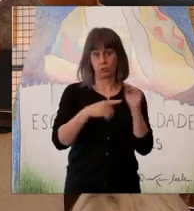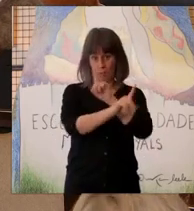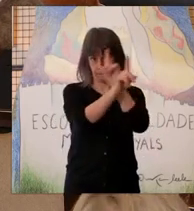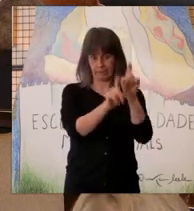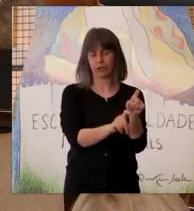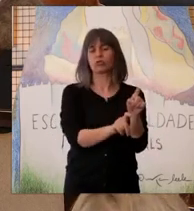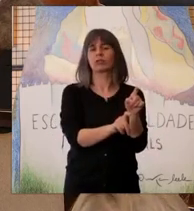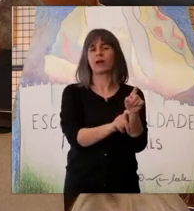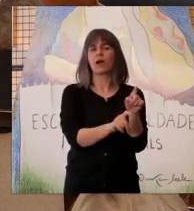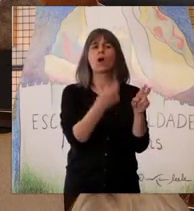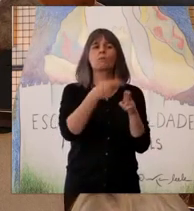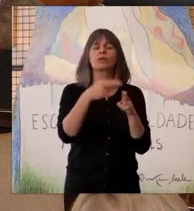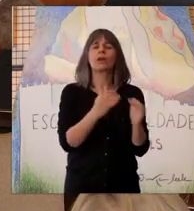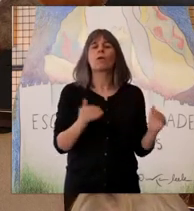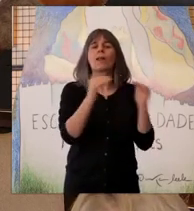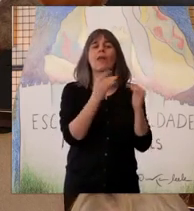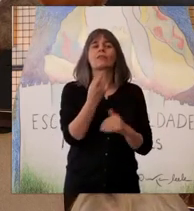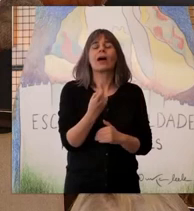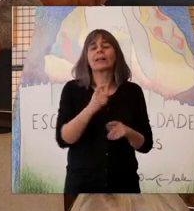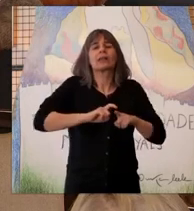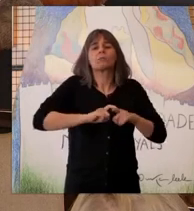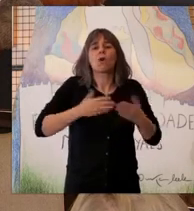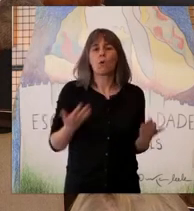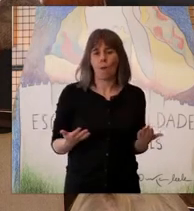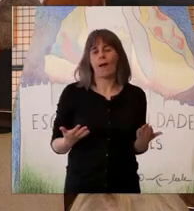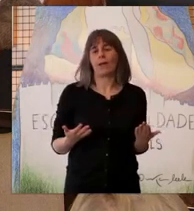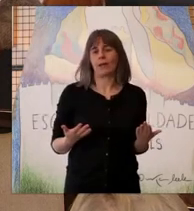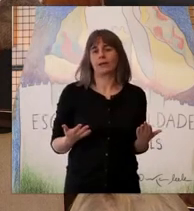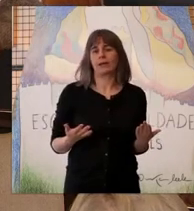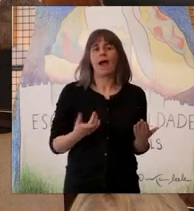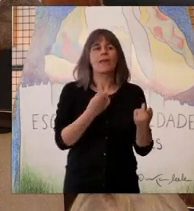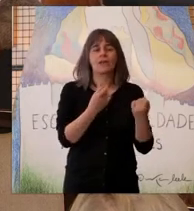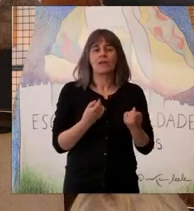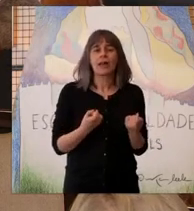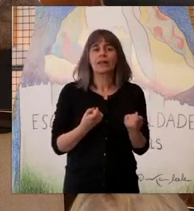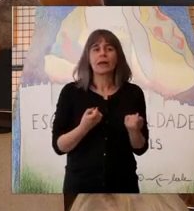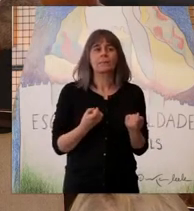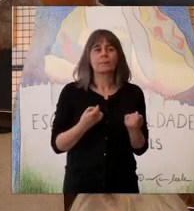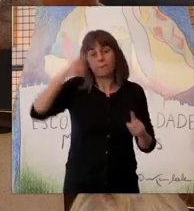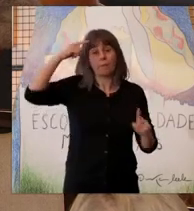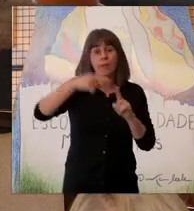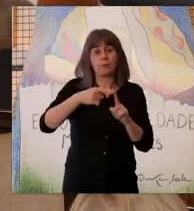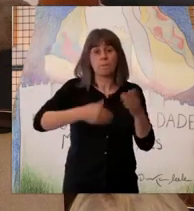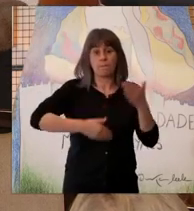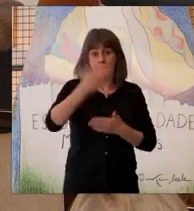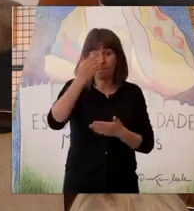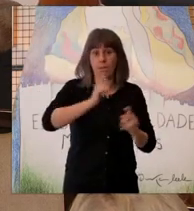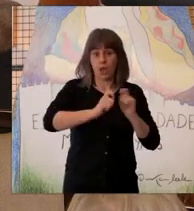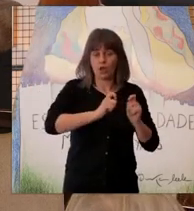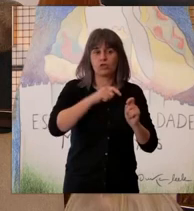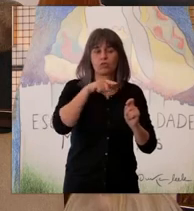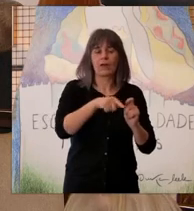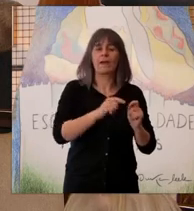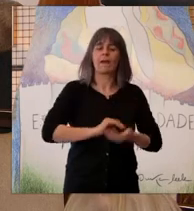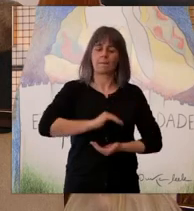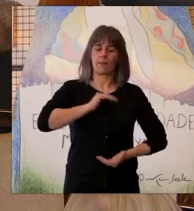es qué políticas de igualdad son necesarios son necesarias para que el periodismo tenga la